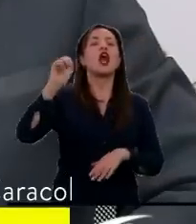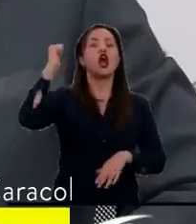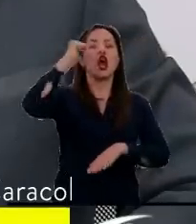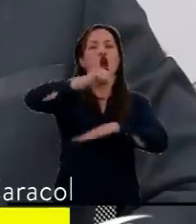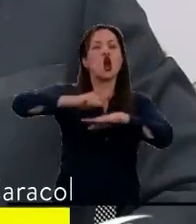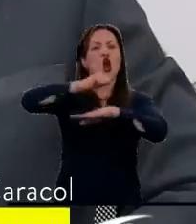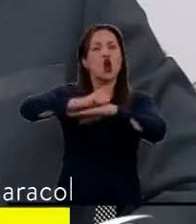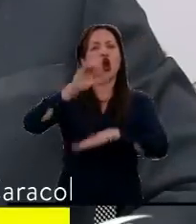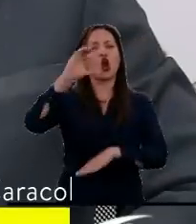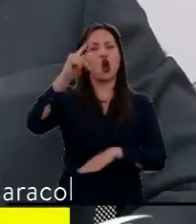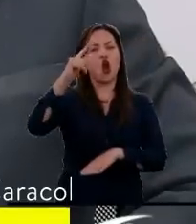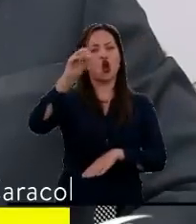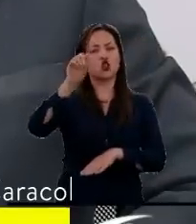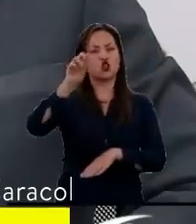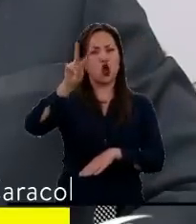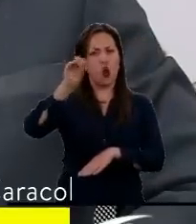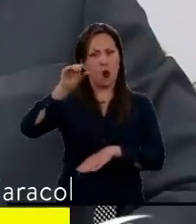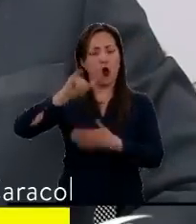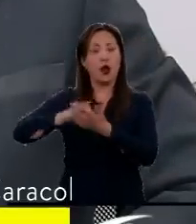persona